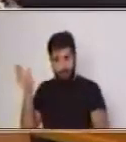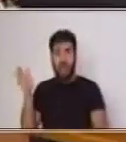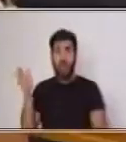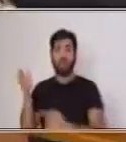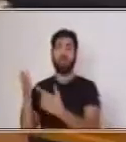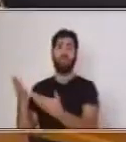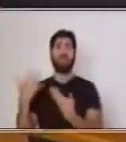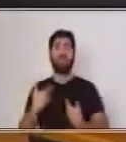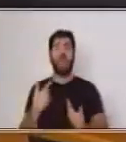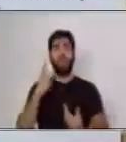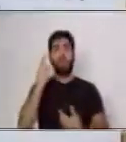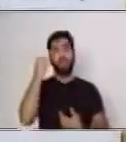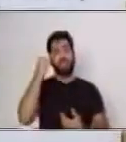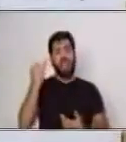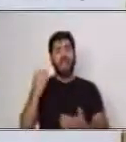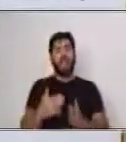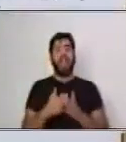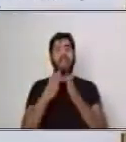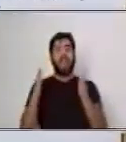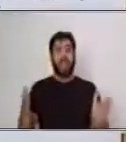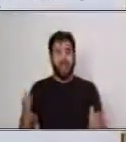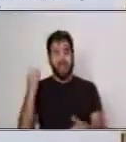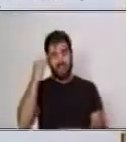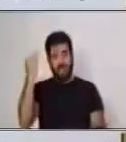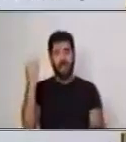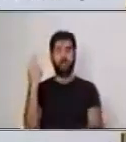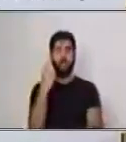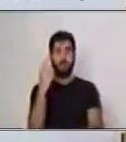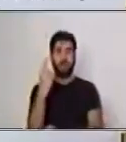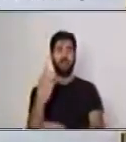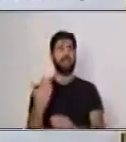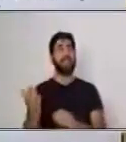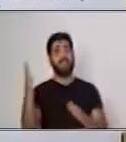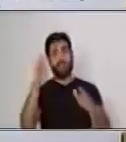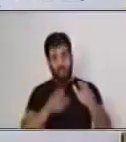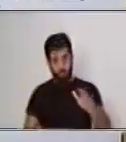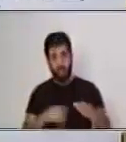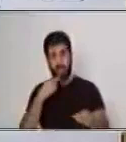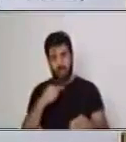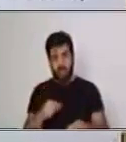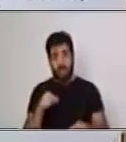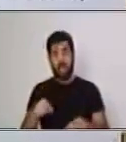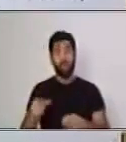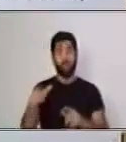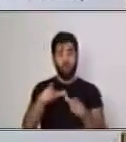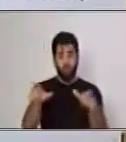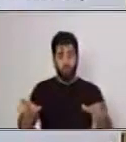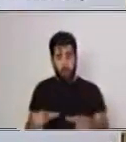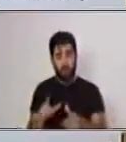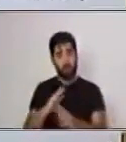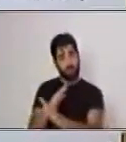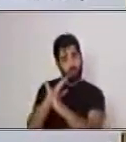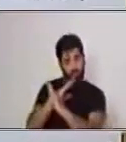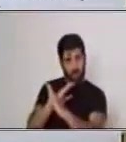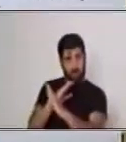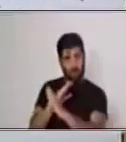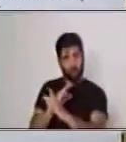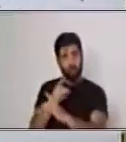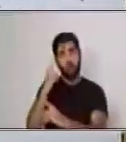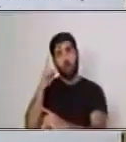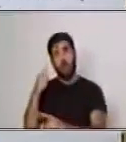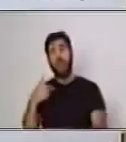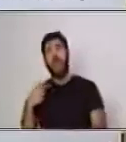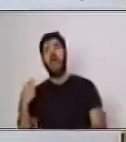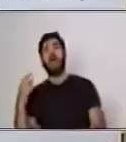la idea general, ¿verdad? La idea principal. Luego nos dicen, están protegidos legalmente contra toda acción que